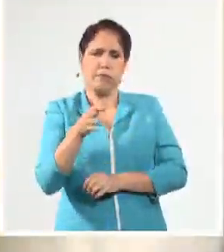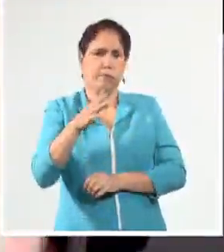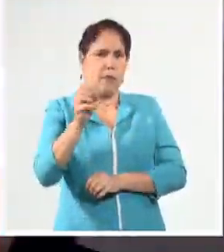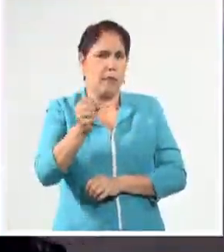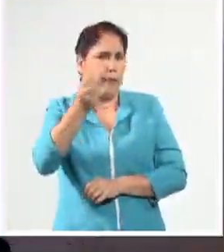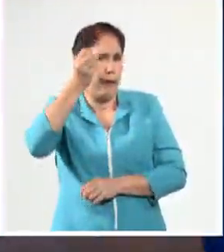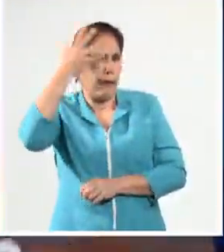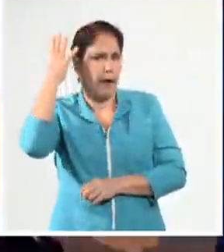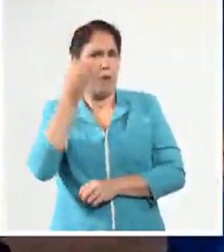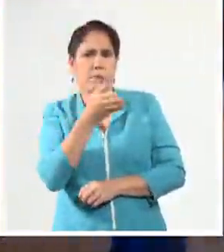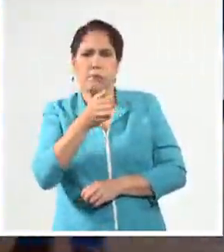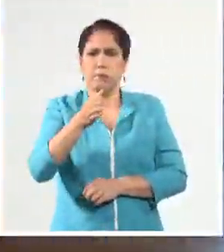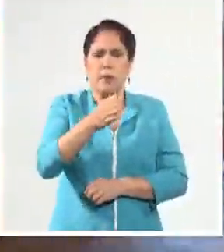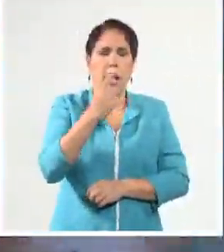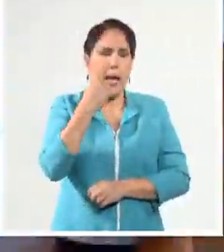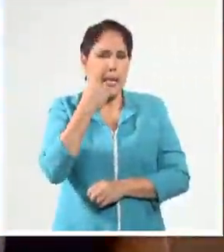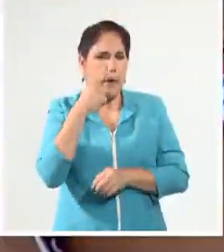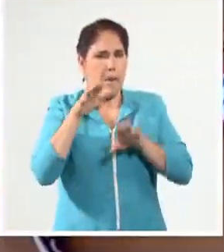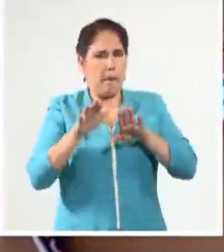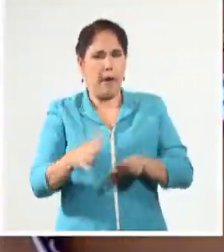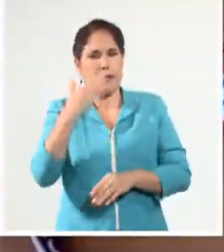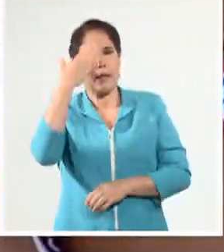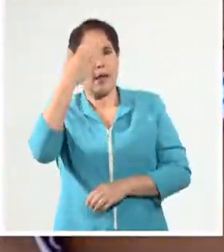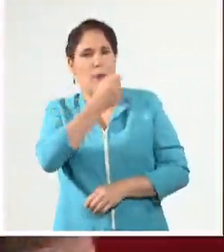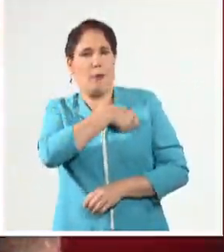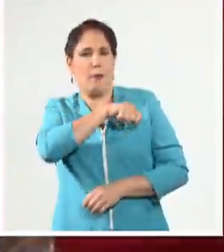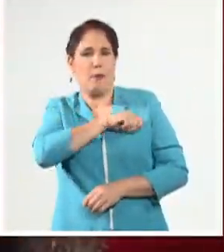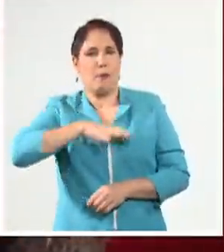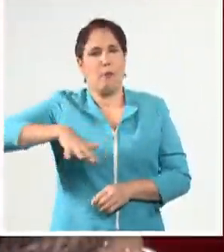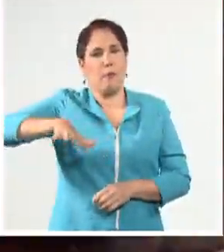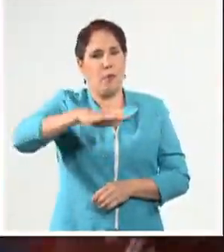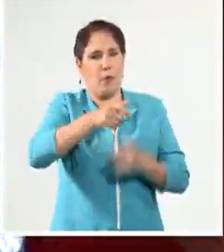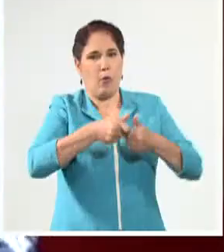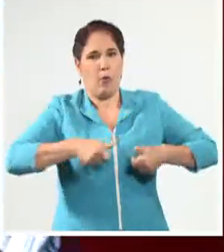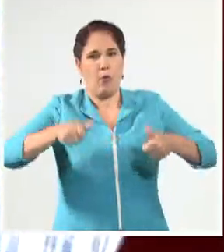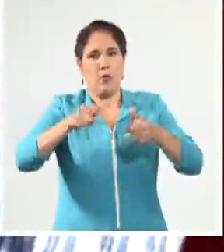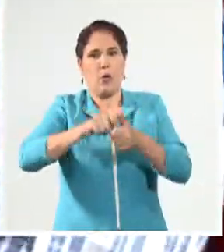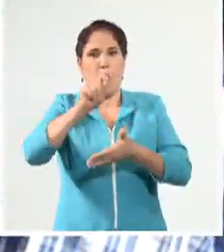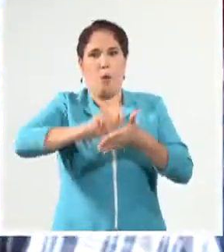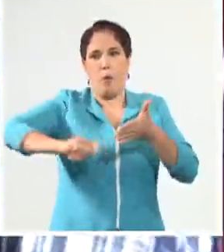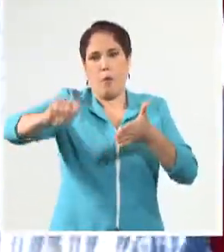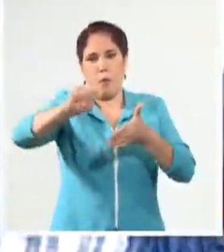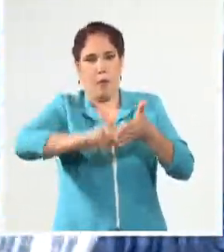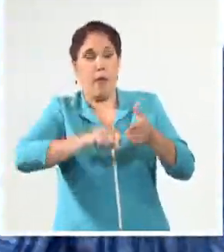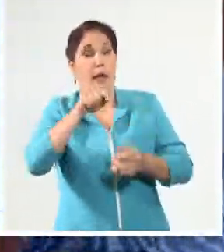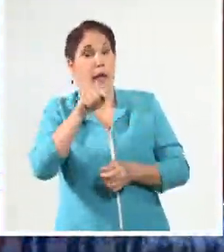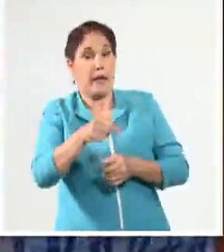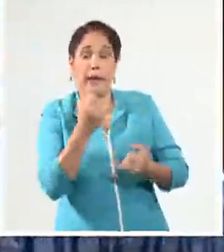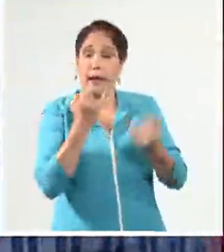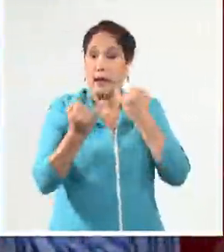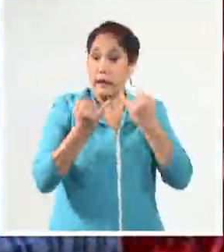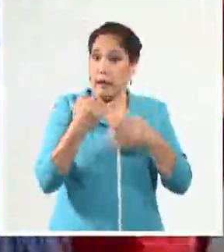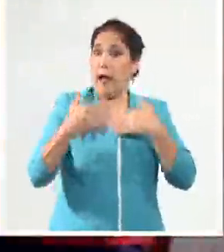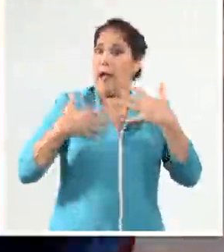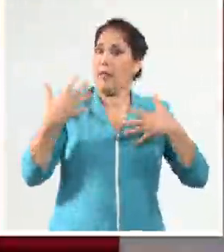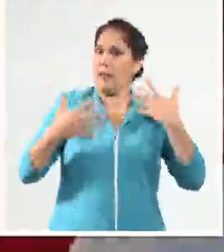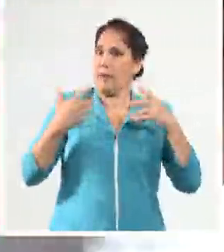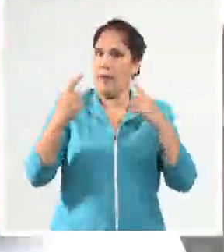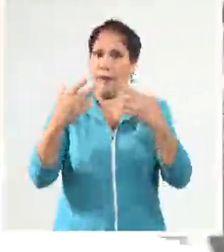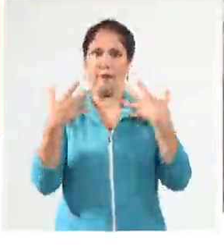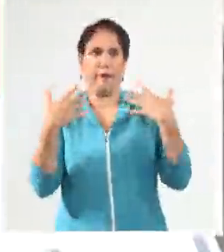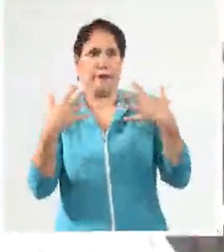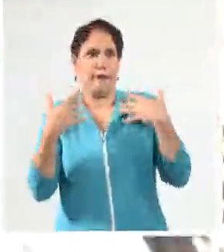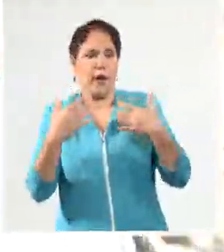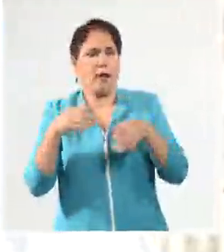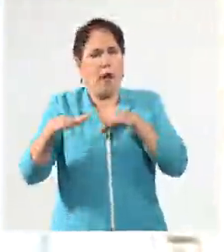primer secretario del partido hizo un alto para saludar a los pobladores del consejo popular vueltas allí se interesó por las actividades del verano y las